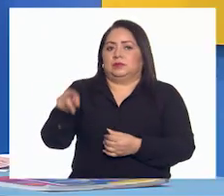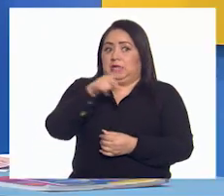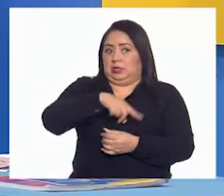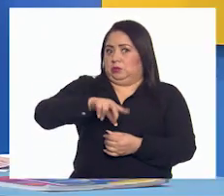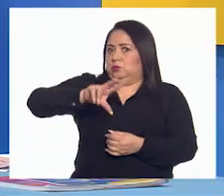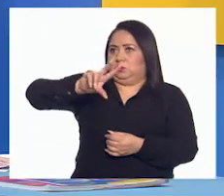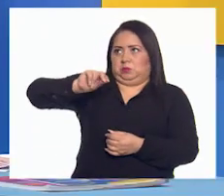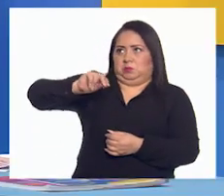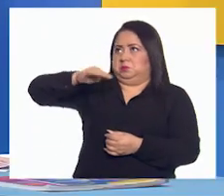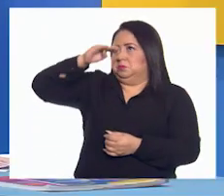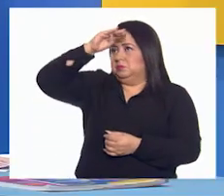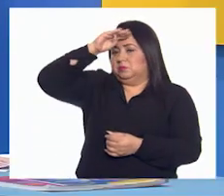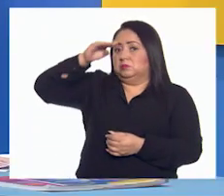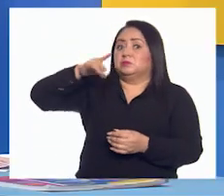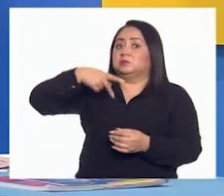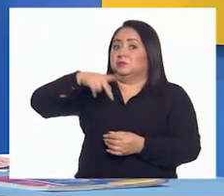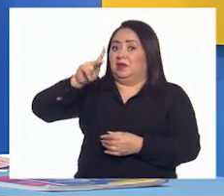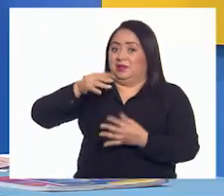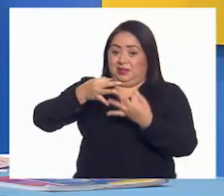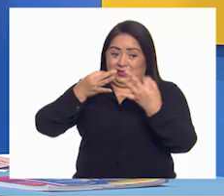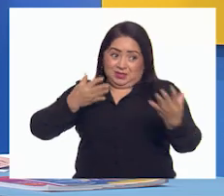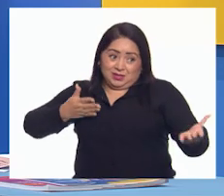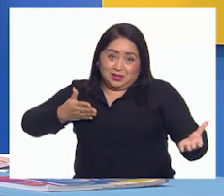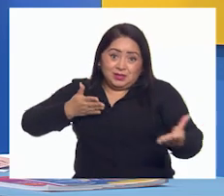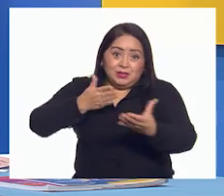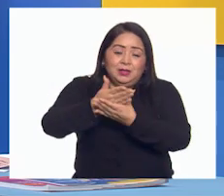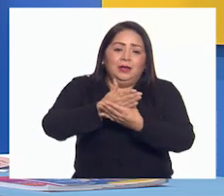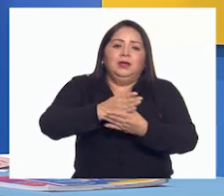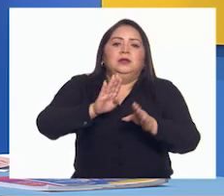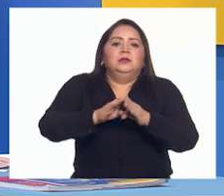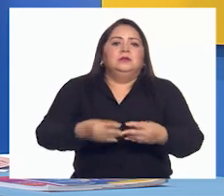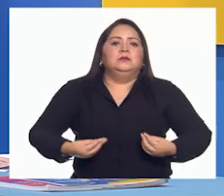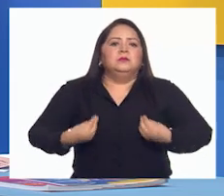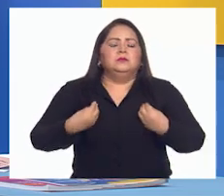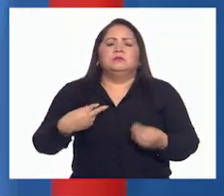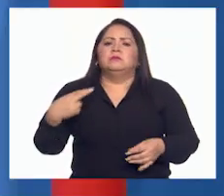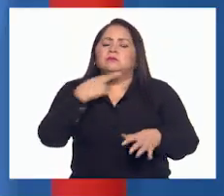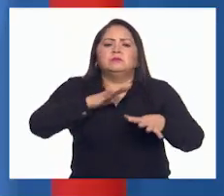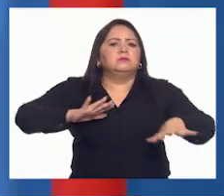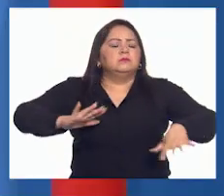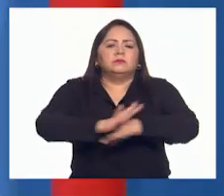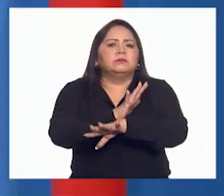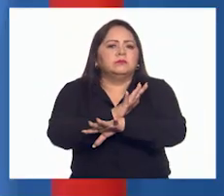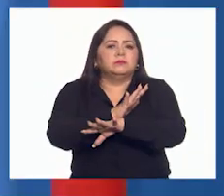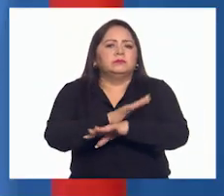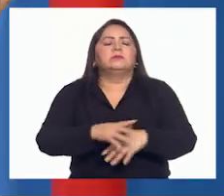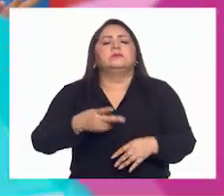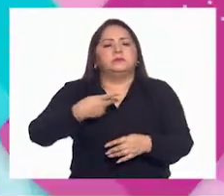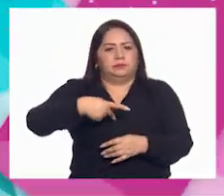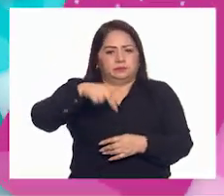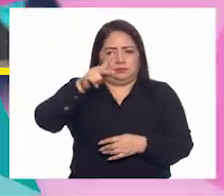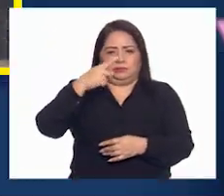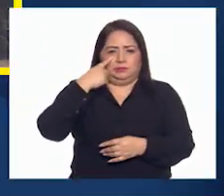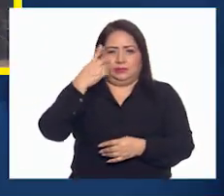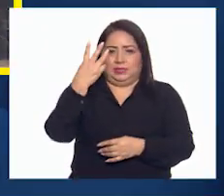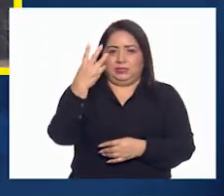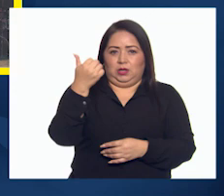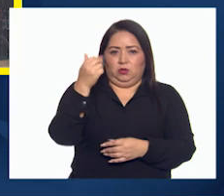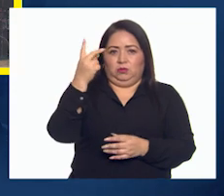esperaban, pero su llegada a estas tierras les cambiaría la vida drásticamente. Era un 3 de agosto